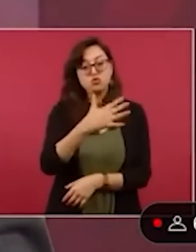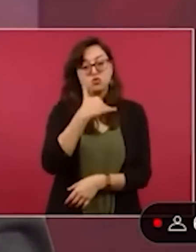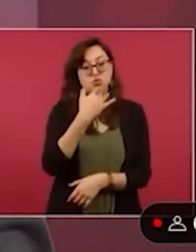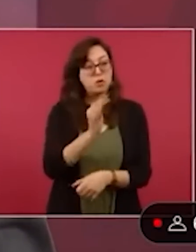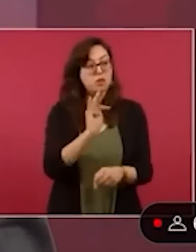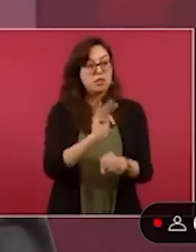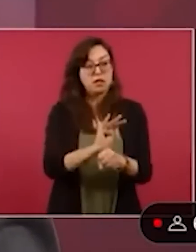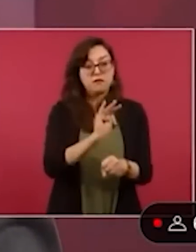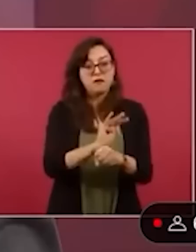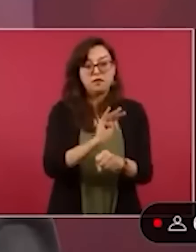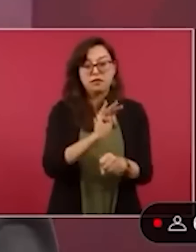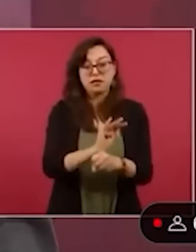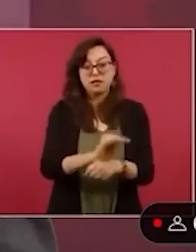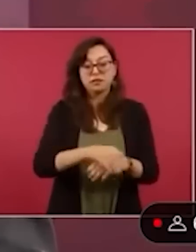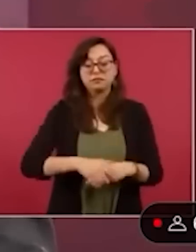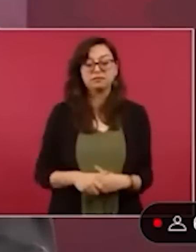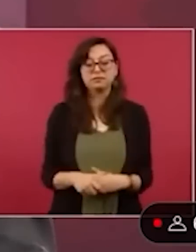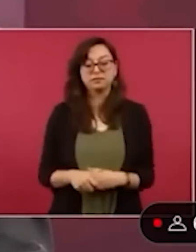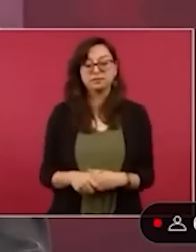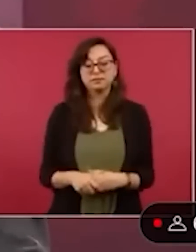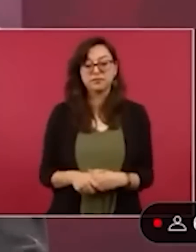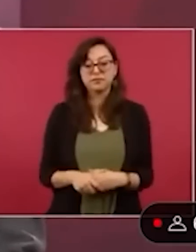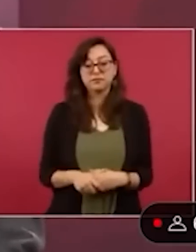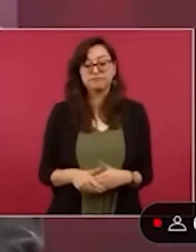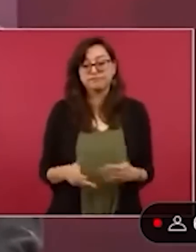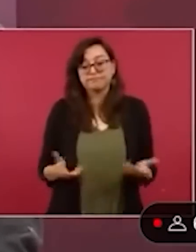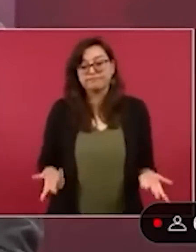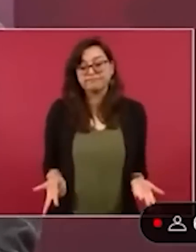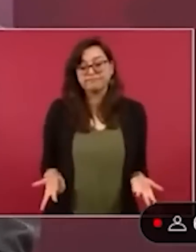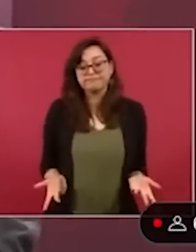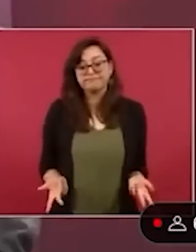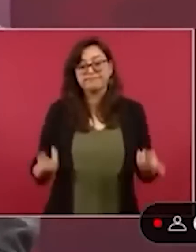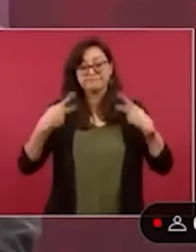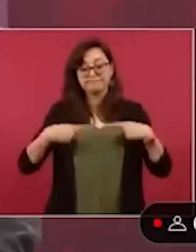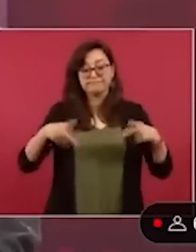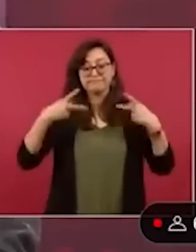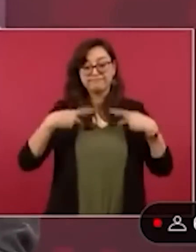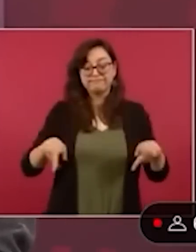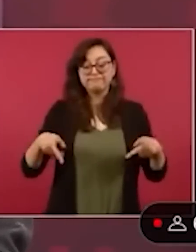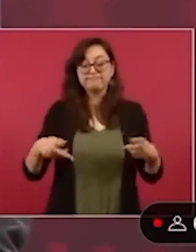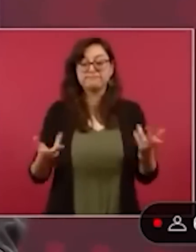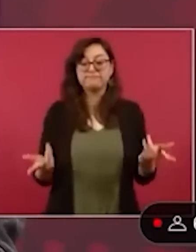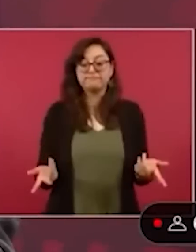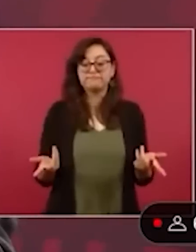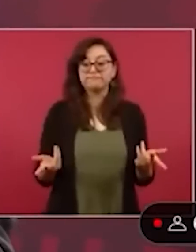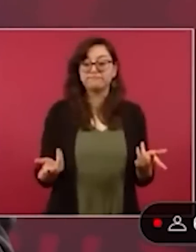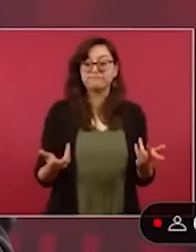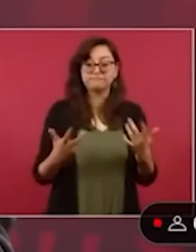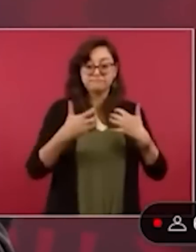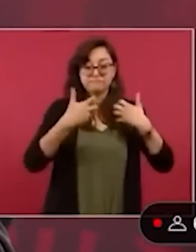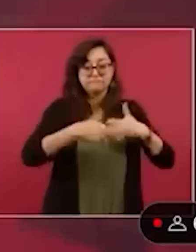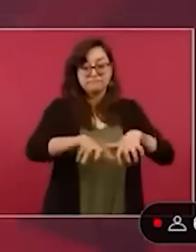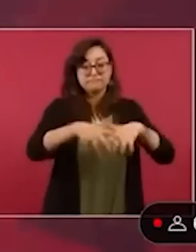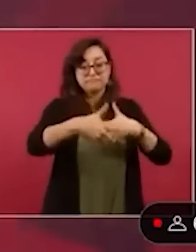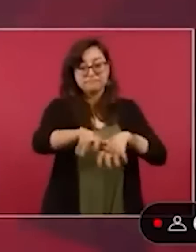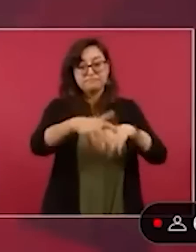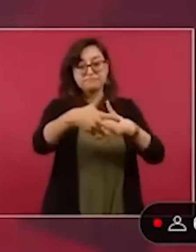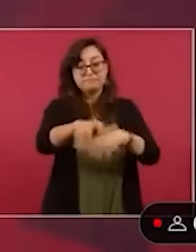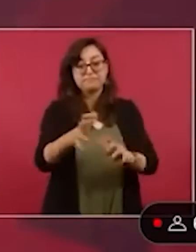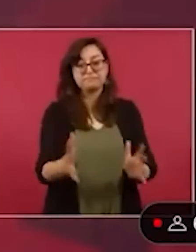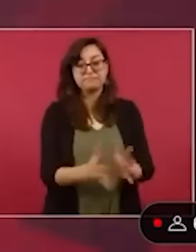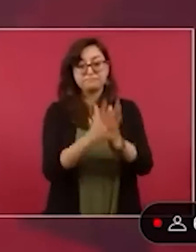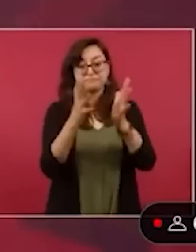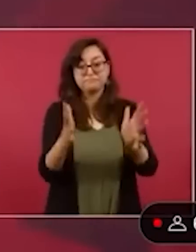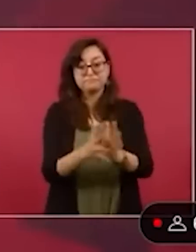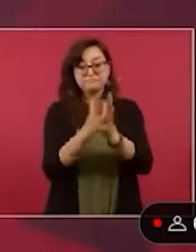Ah. Los que van a participar, pues vienen a eso. ¿Qué es eso? ¿O ustedes